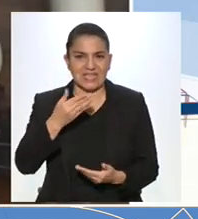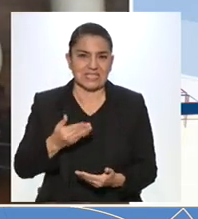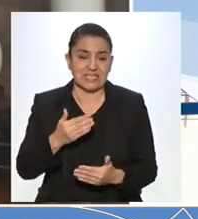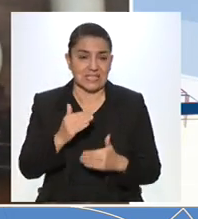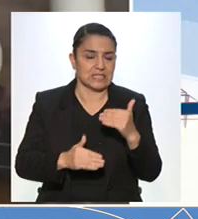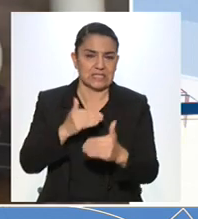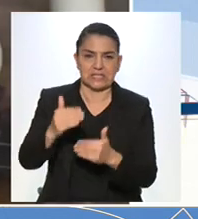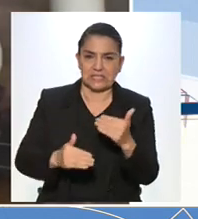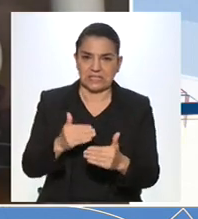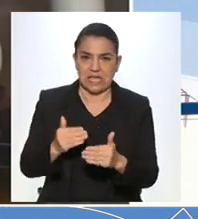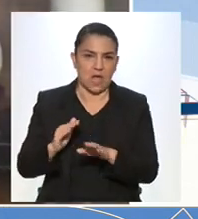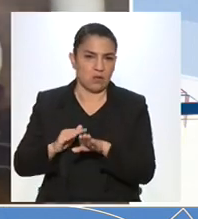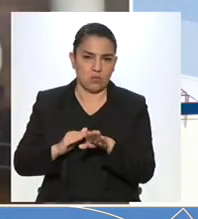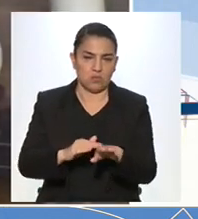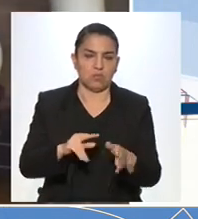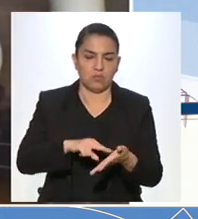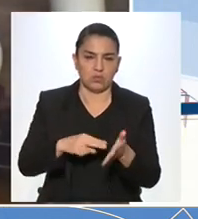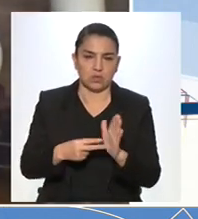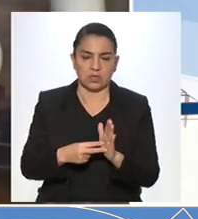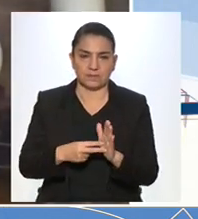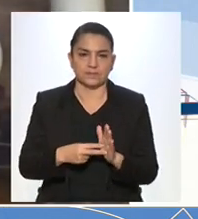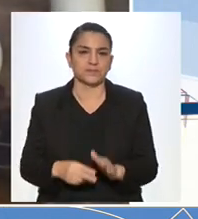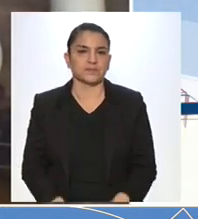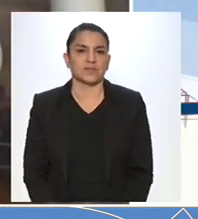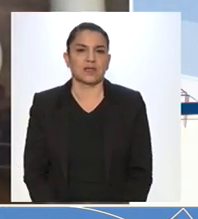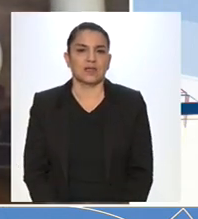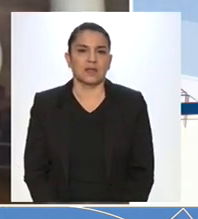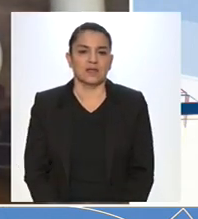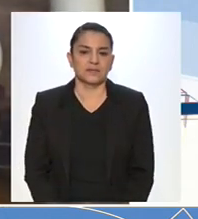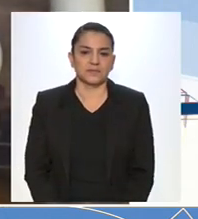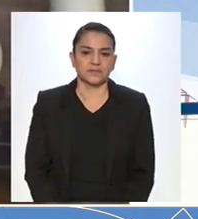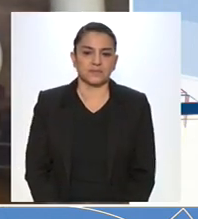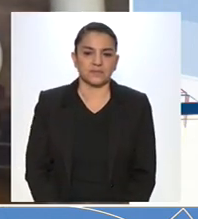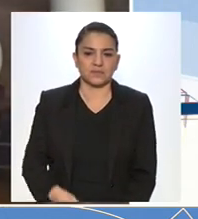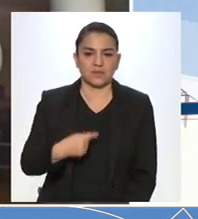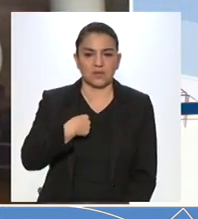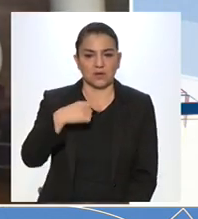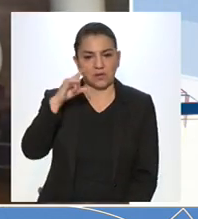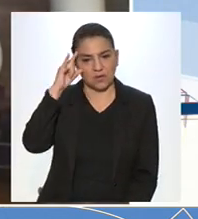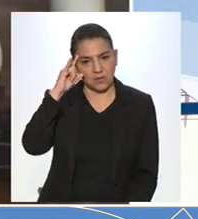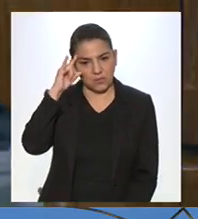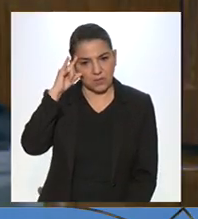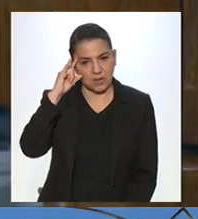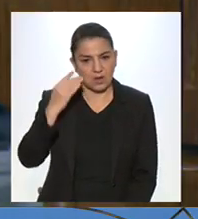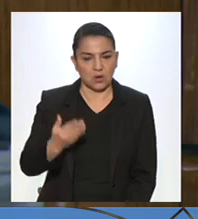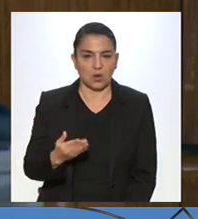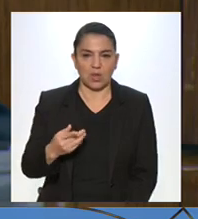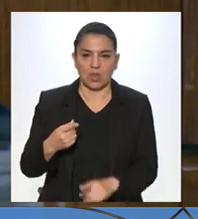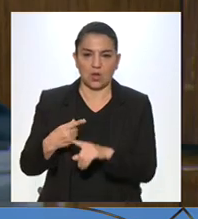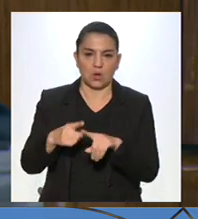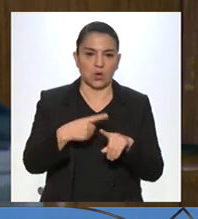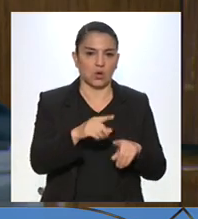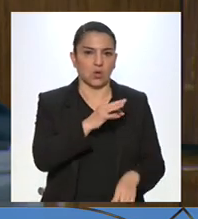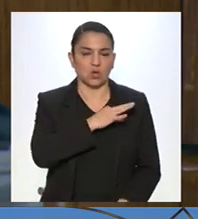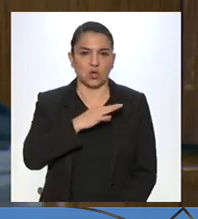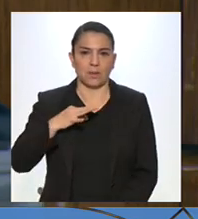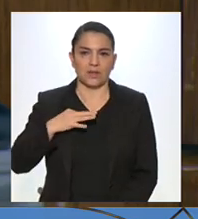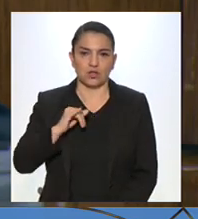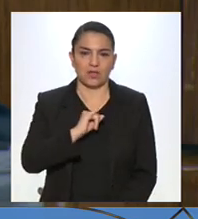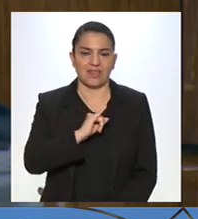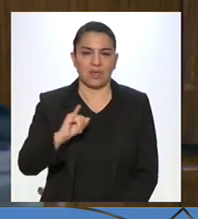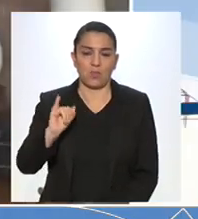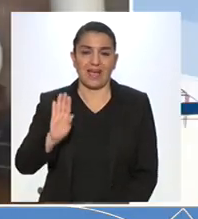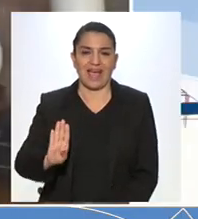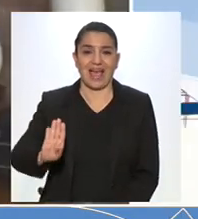tomarle el pulso a la crisis. Con todo, yo me acuerdo que otrora ministros que después fueron precandidatos y hoy día